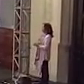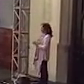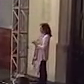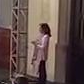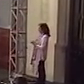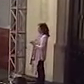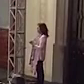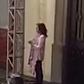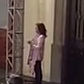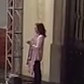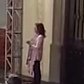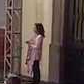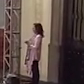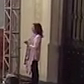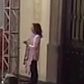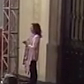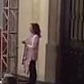nuevo